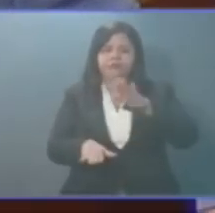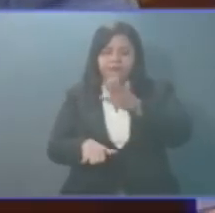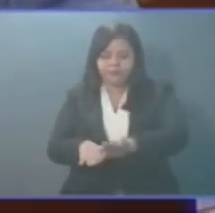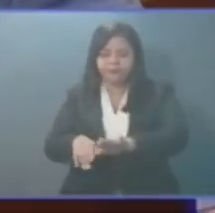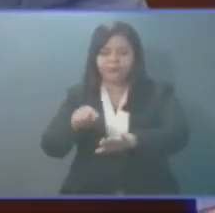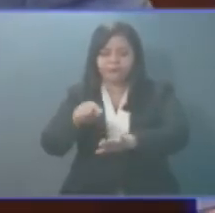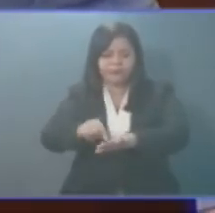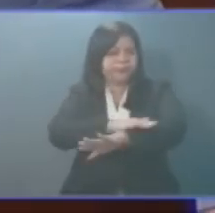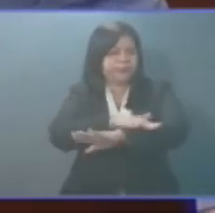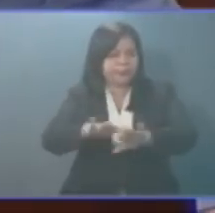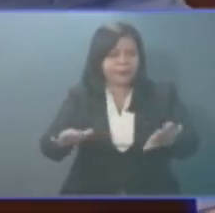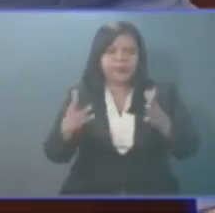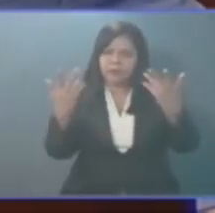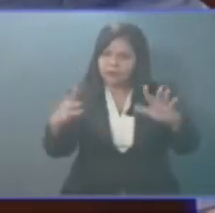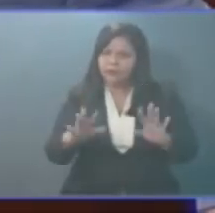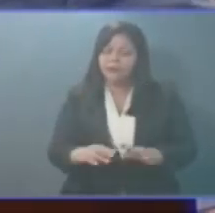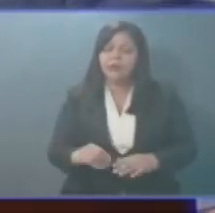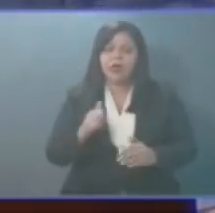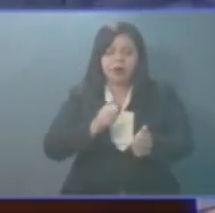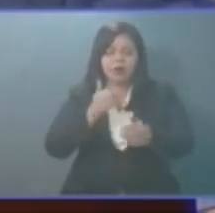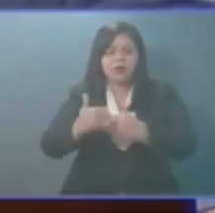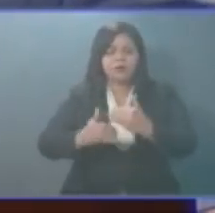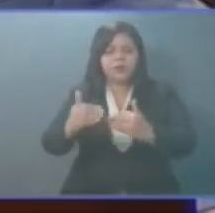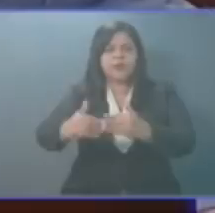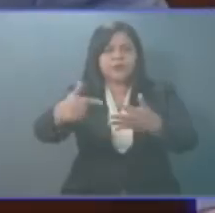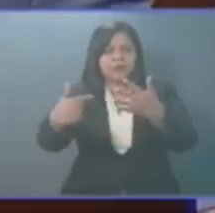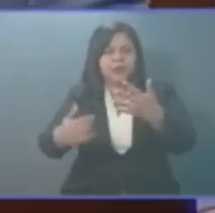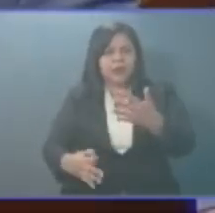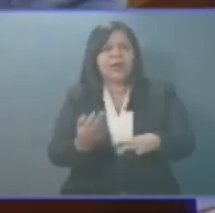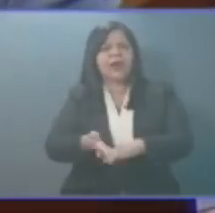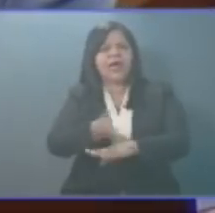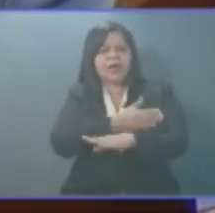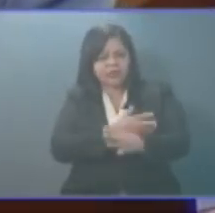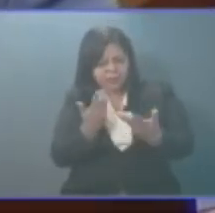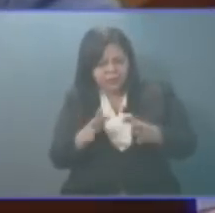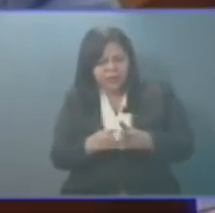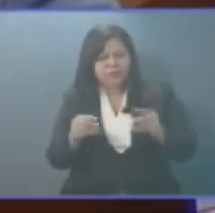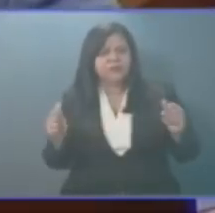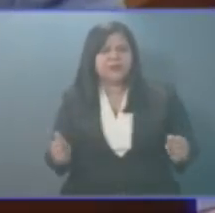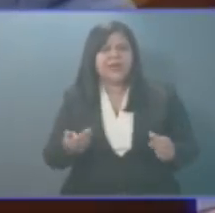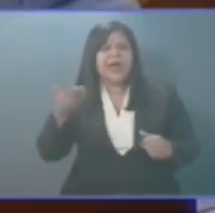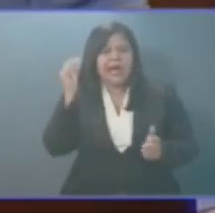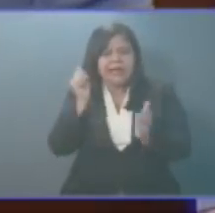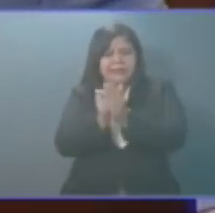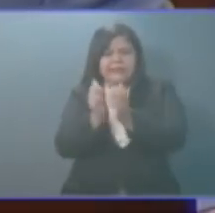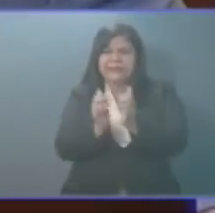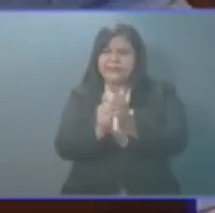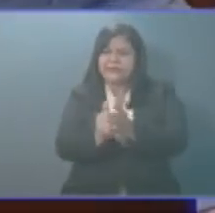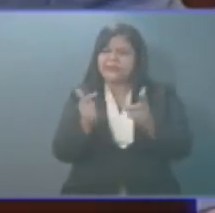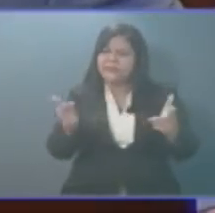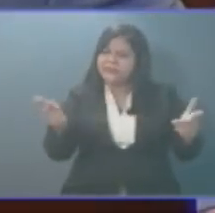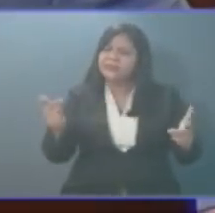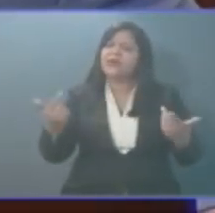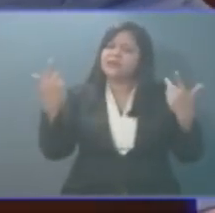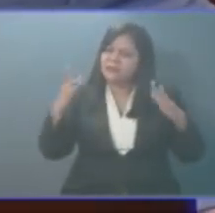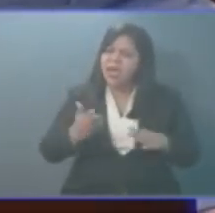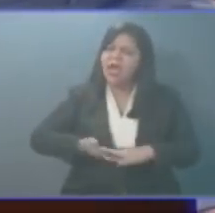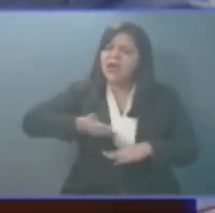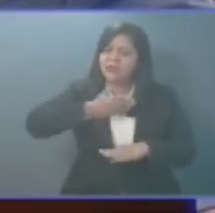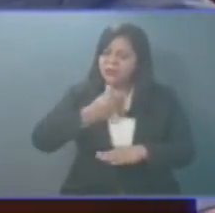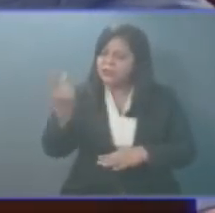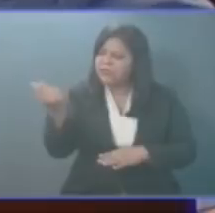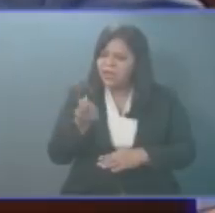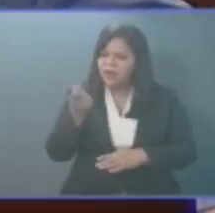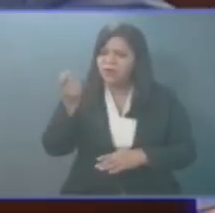Además, superamos los procesos legales, consecuencia de todas estas irregularidades del pasado. Recuperamos el dinero que ellos entregaron